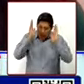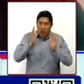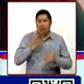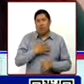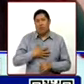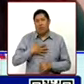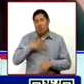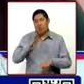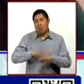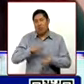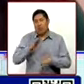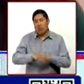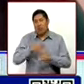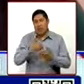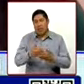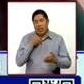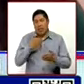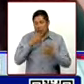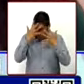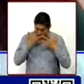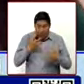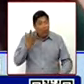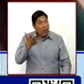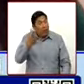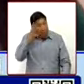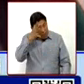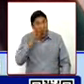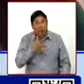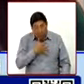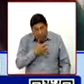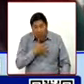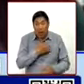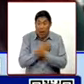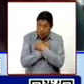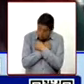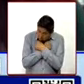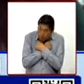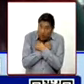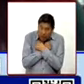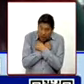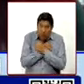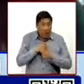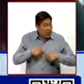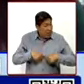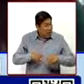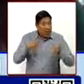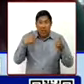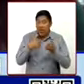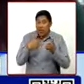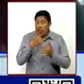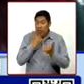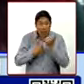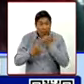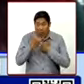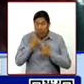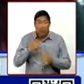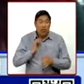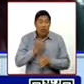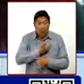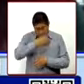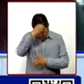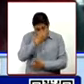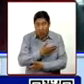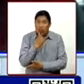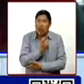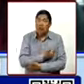consejos prevenir antes que lamentar papás tú has hablado de firmeza amorosa para poder seguir de cerca los pasos que están dando nuestros hijos para